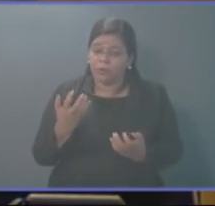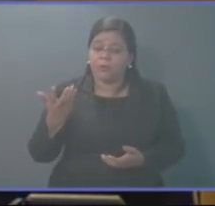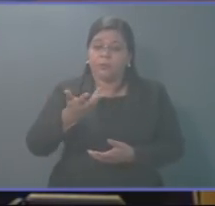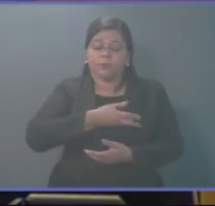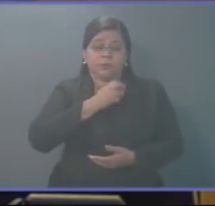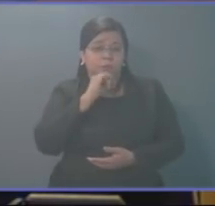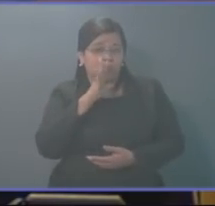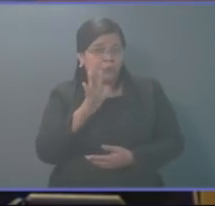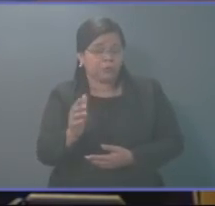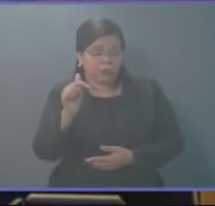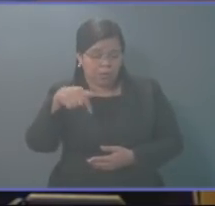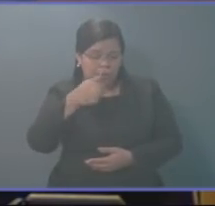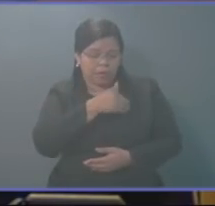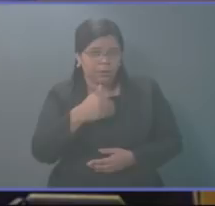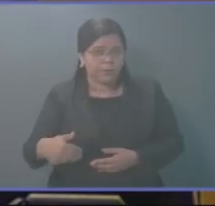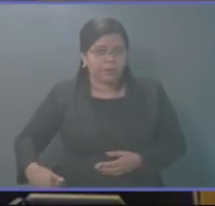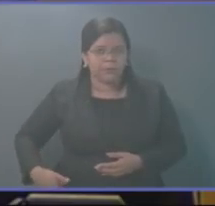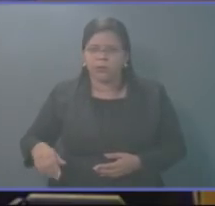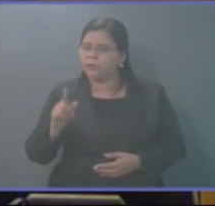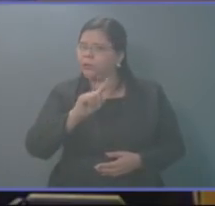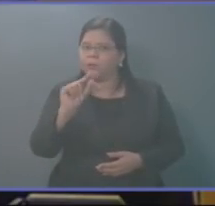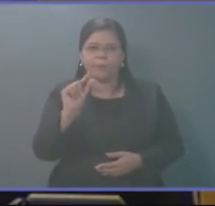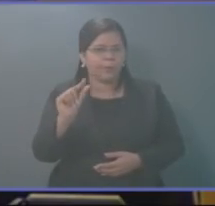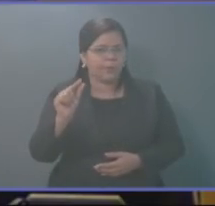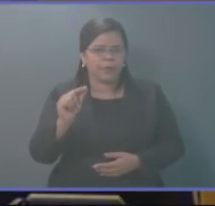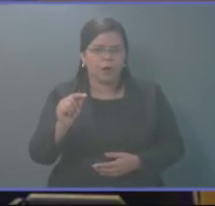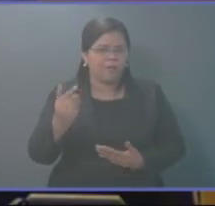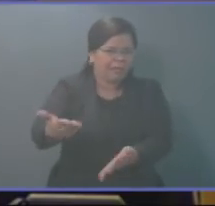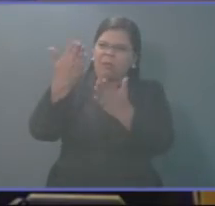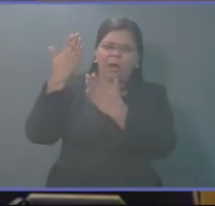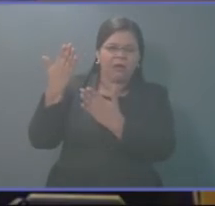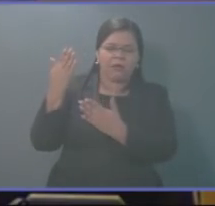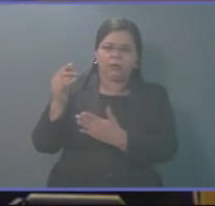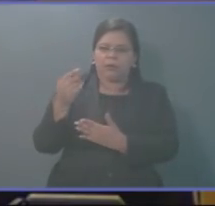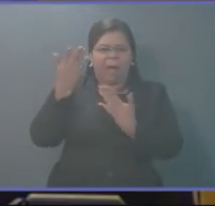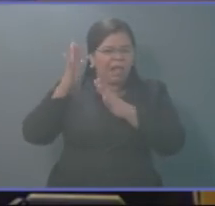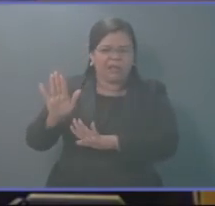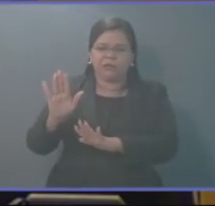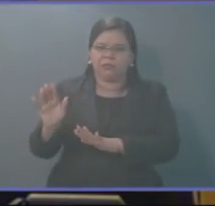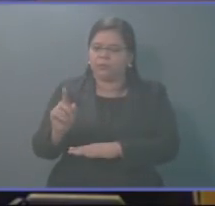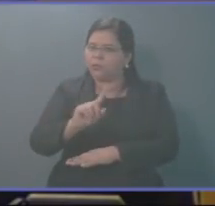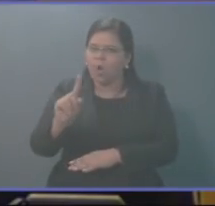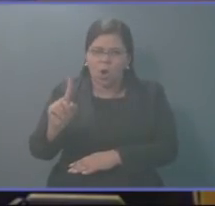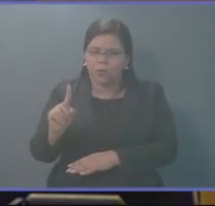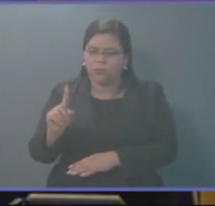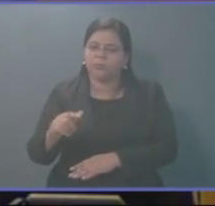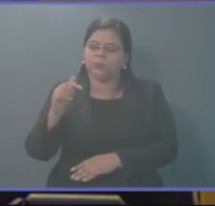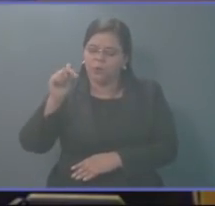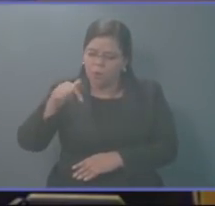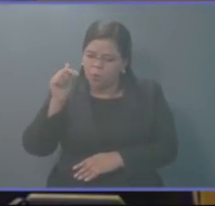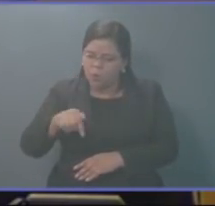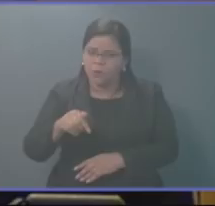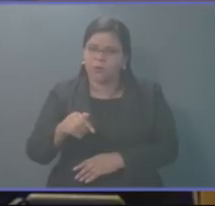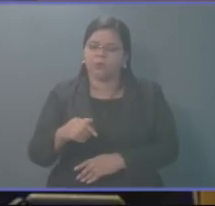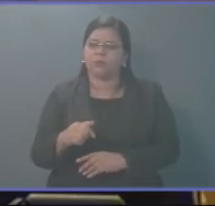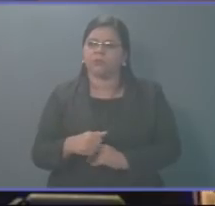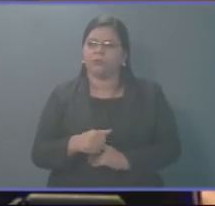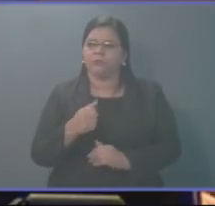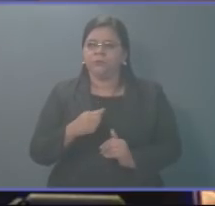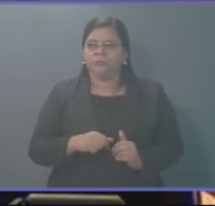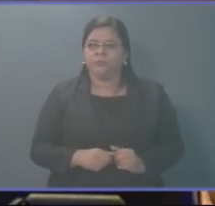esta presidencia no permitirá faltas de respeto hacia los funcionarios que hoy son